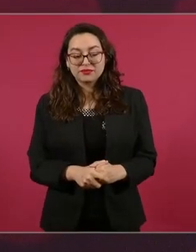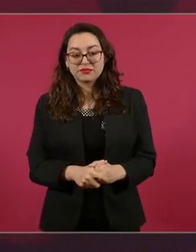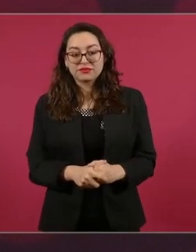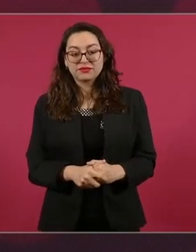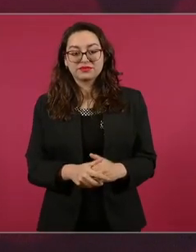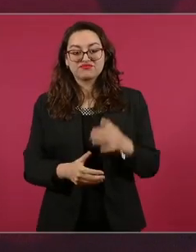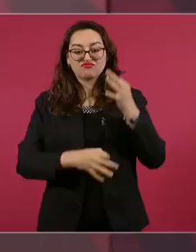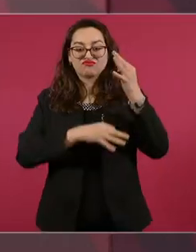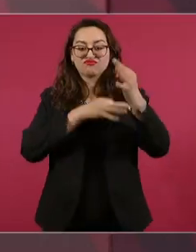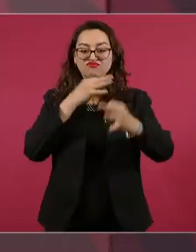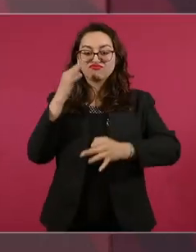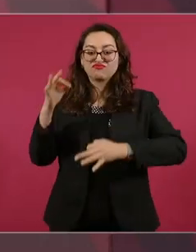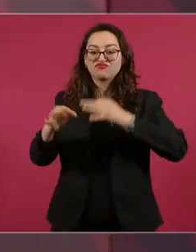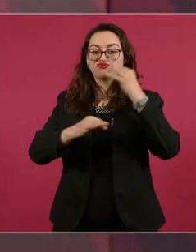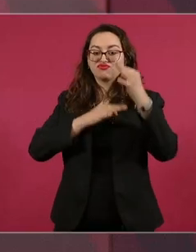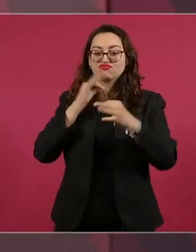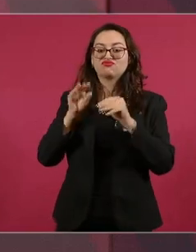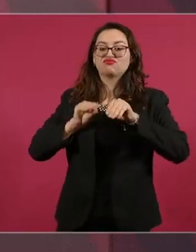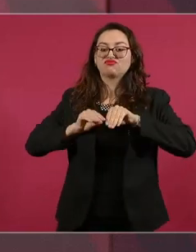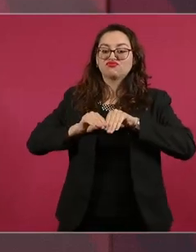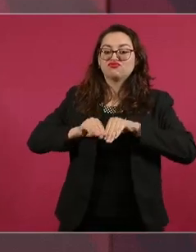las campañas